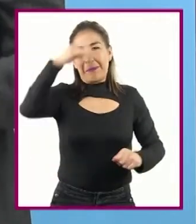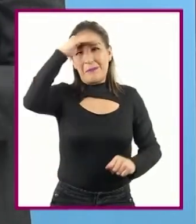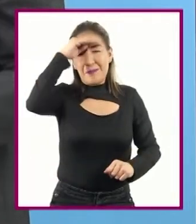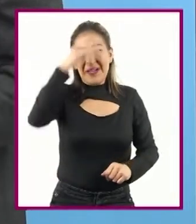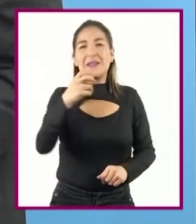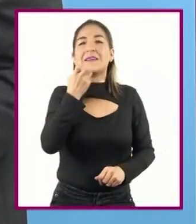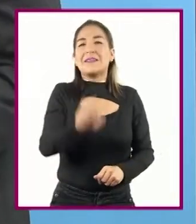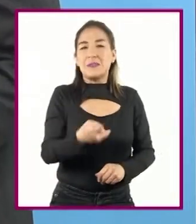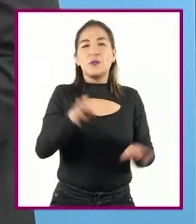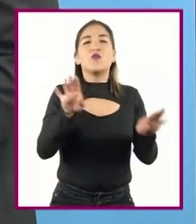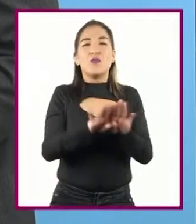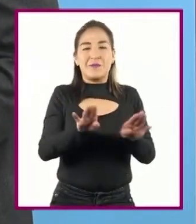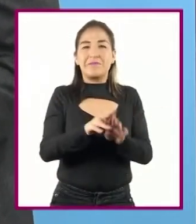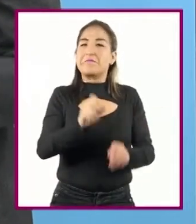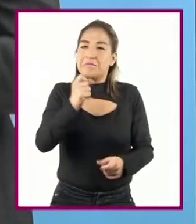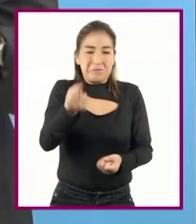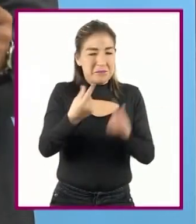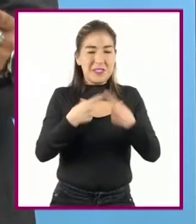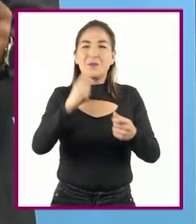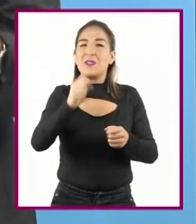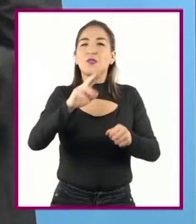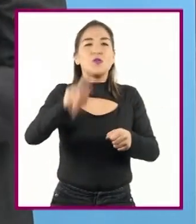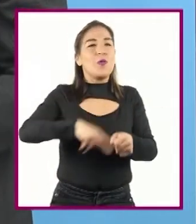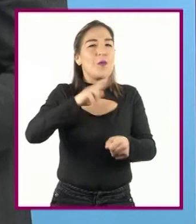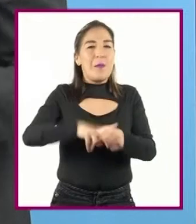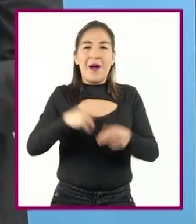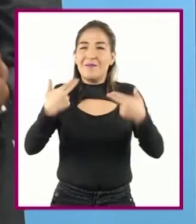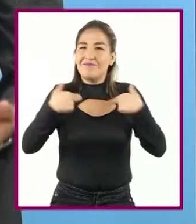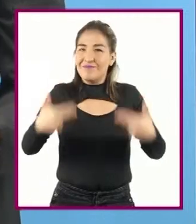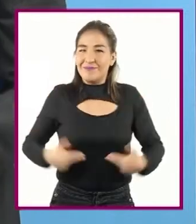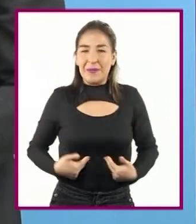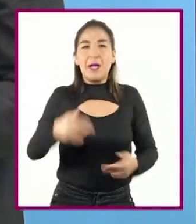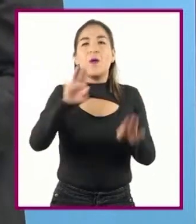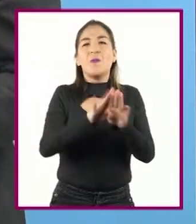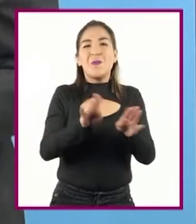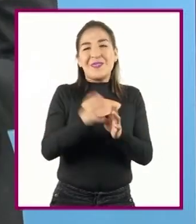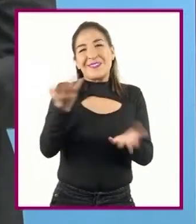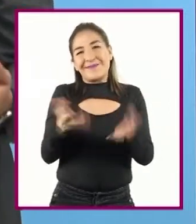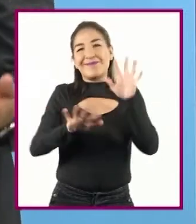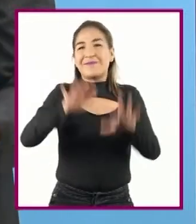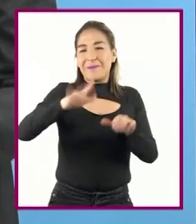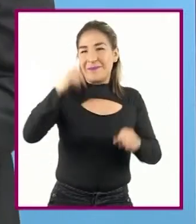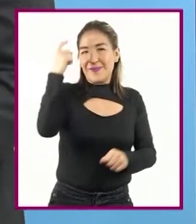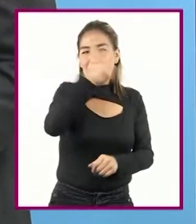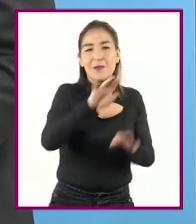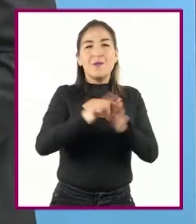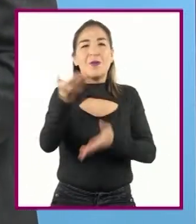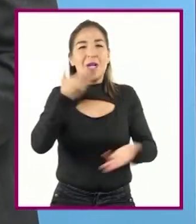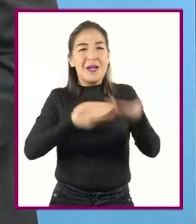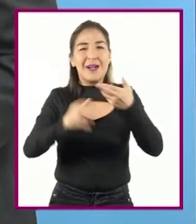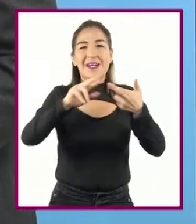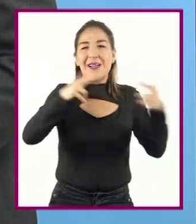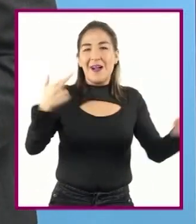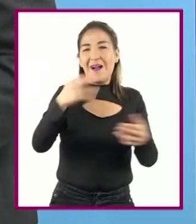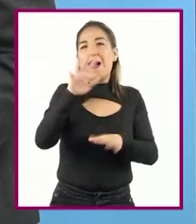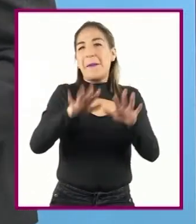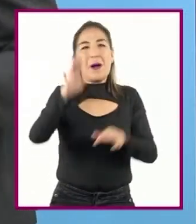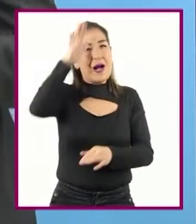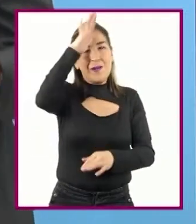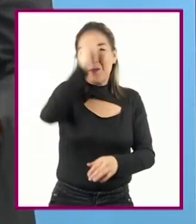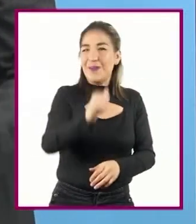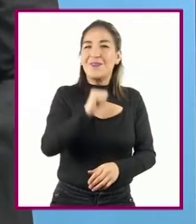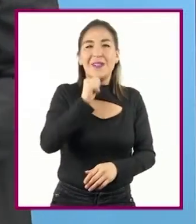que es propia de los seres humanos provocan que las relaciones sean complicadas, que hayan desacuerdos entre las